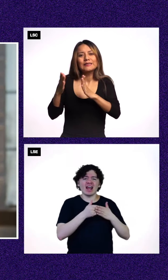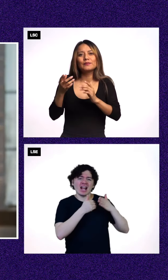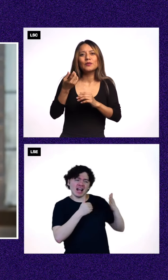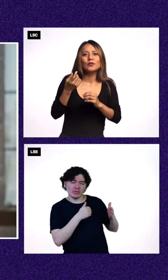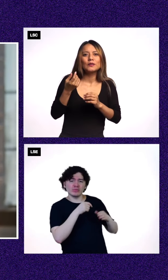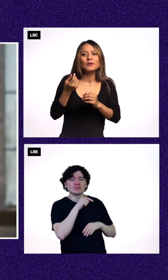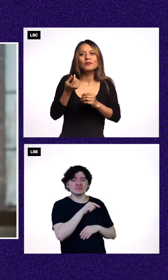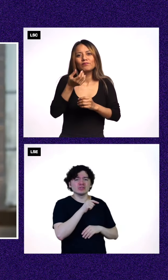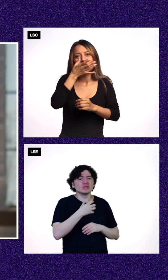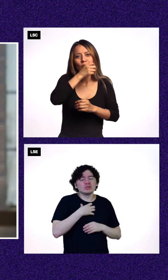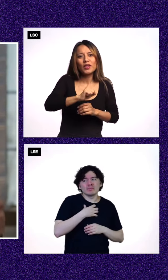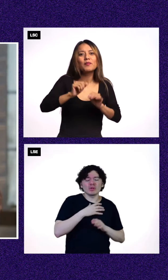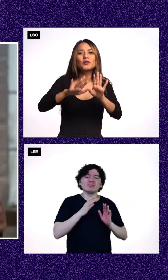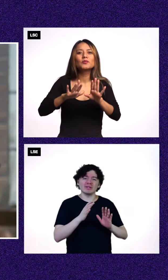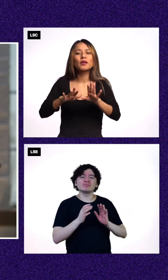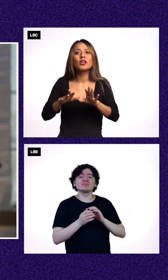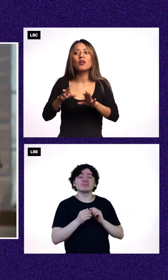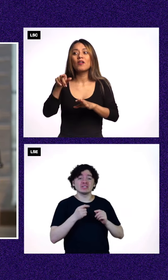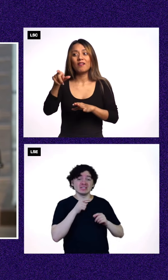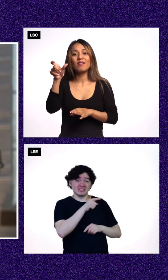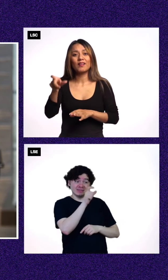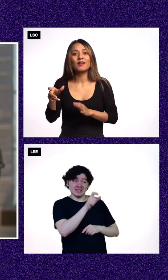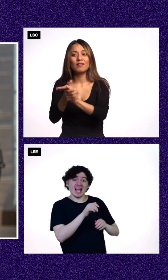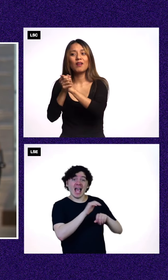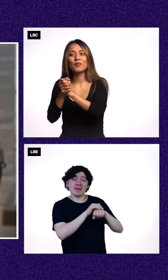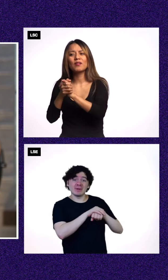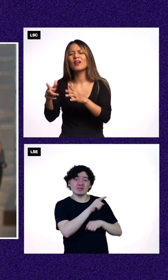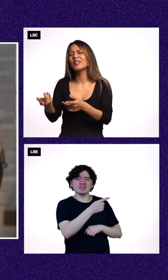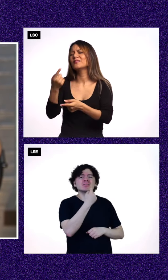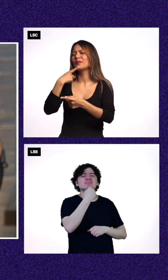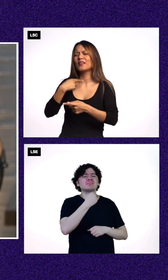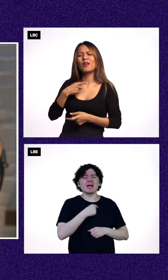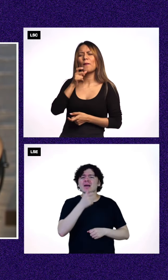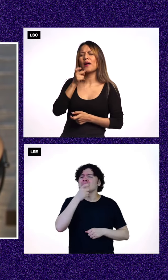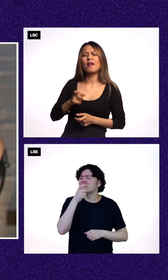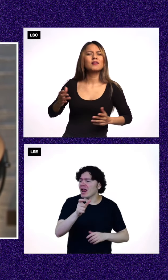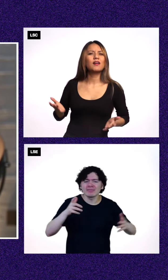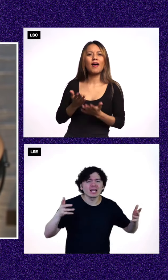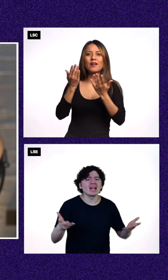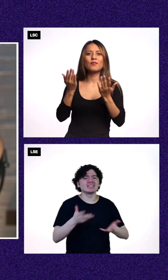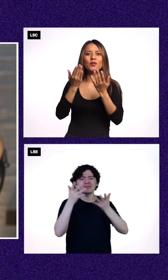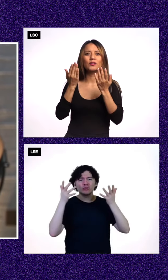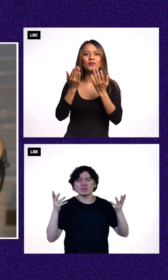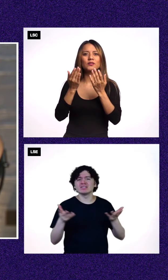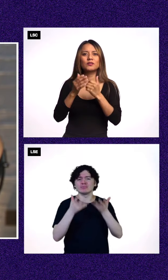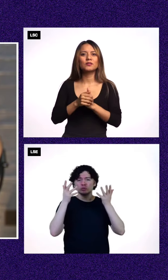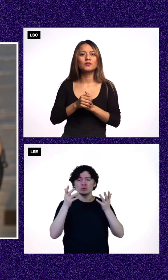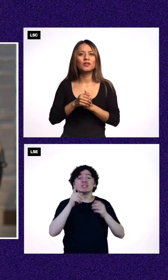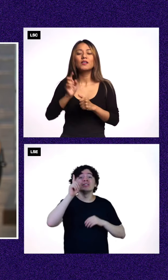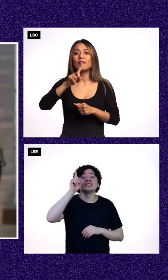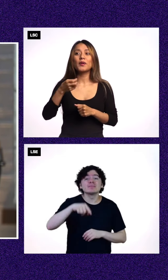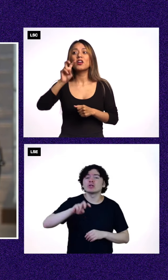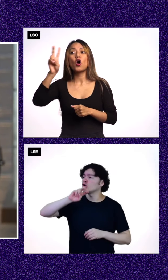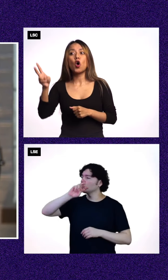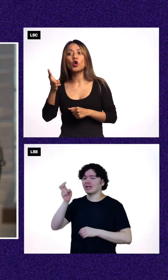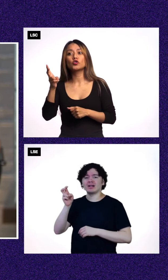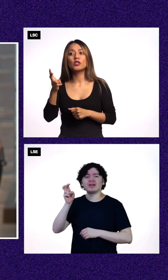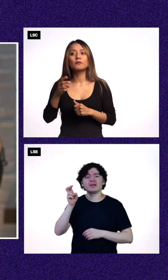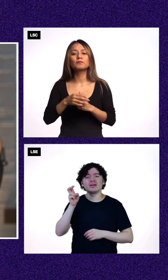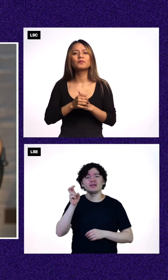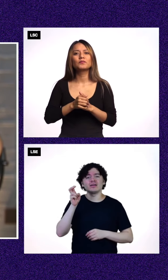vida, de afirmación. Y por supuesto, el ejemplo más grande para mí, su nombre es Roberta Lee McDonald, ahora es